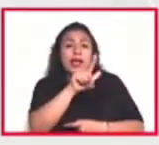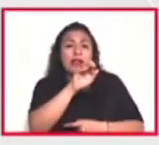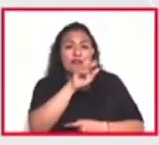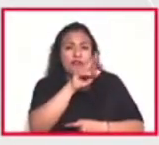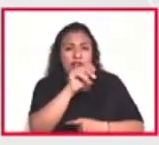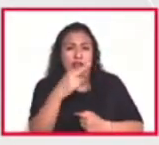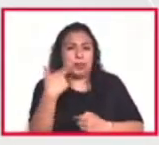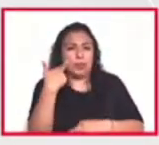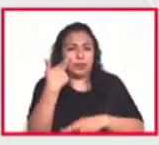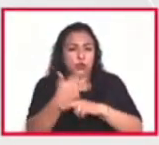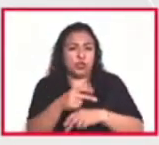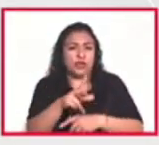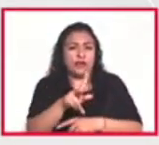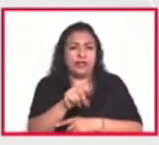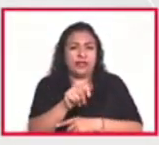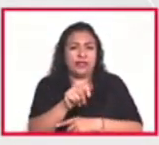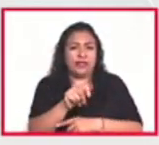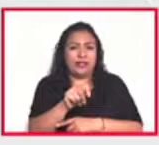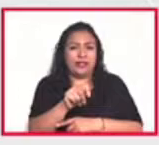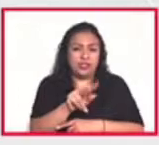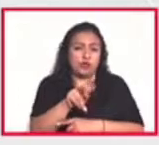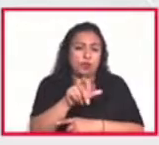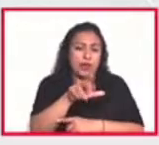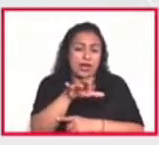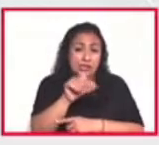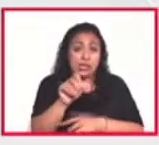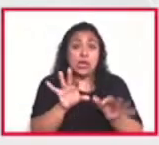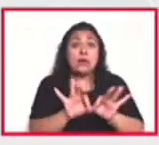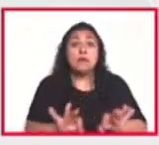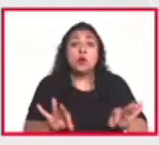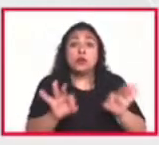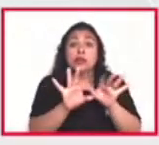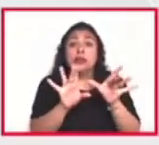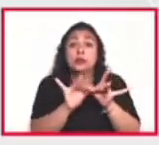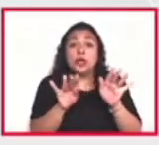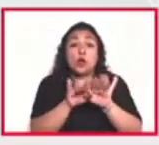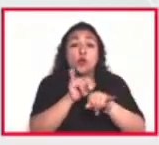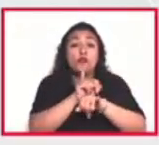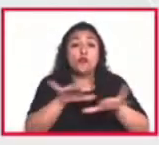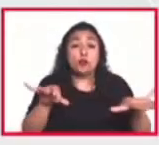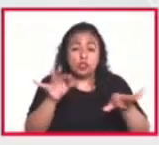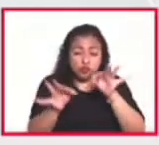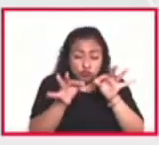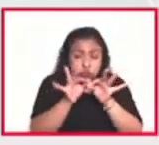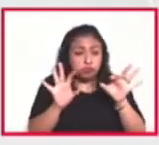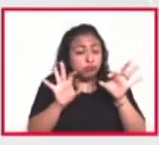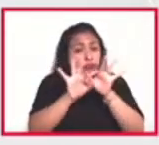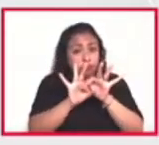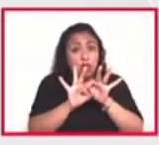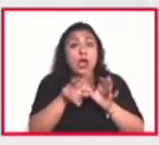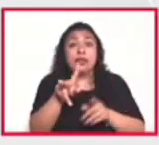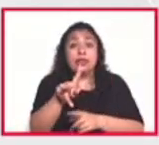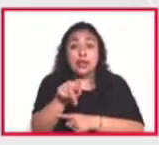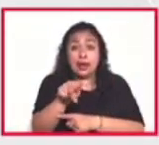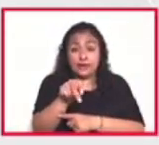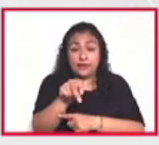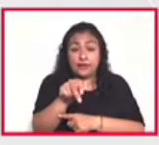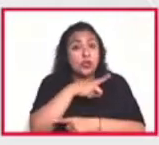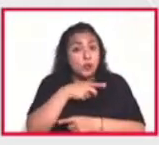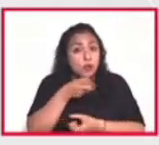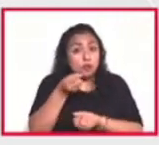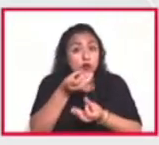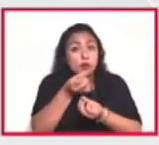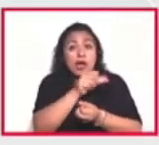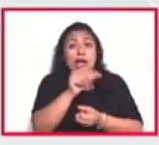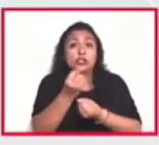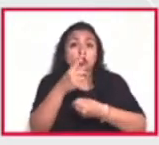la Televisión Autonómica Valenciana, destacó la importancia de la información precisa y oportuna que la televisión debe proveer a la sociedad ante